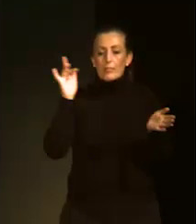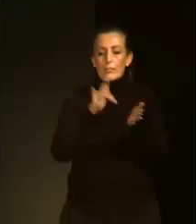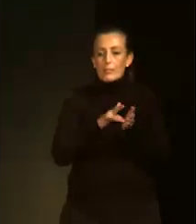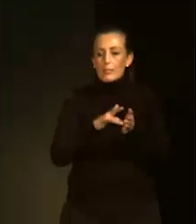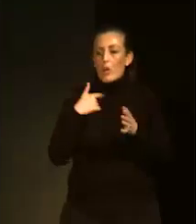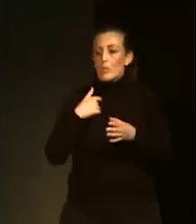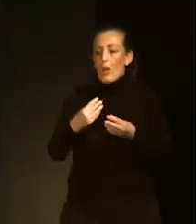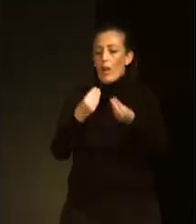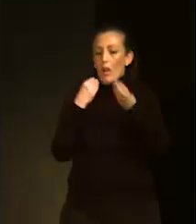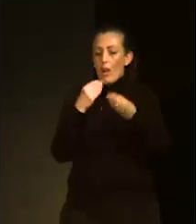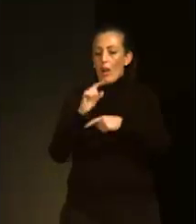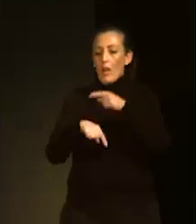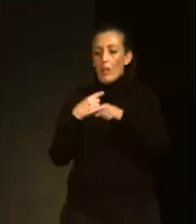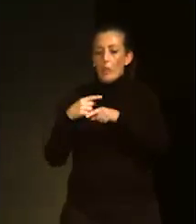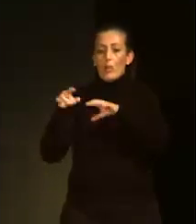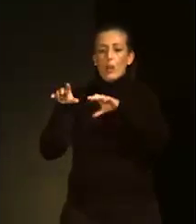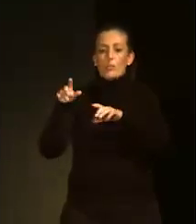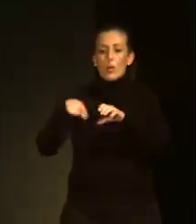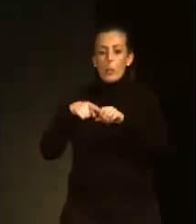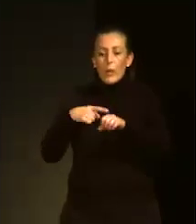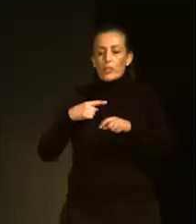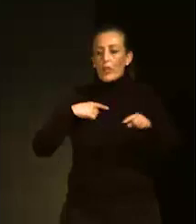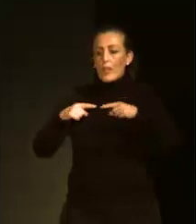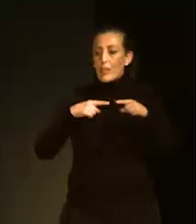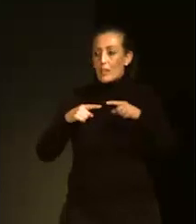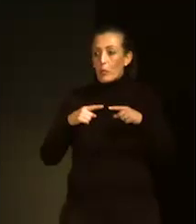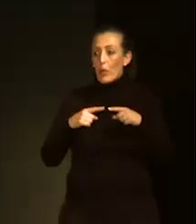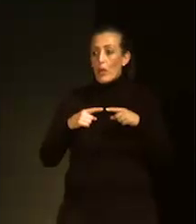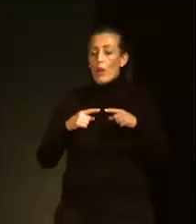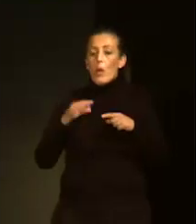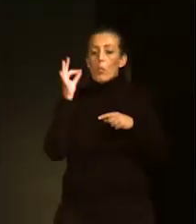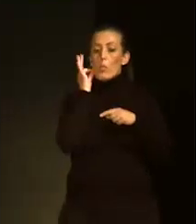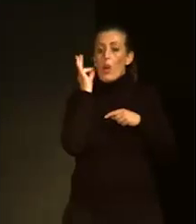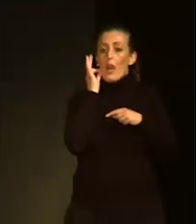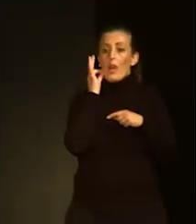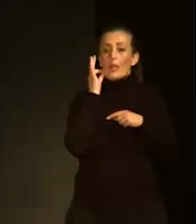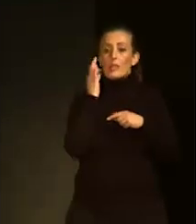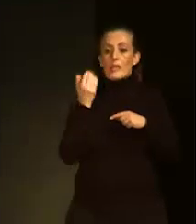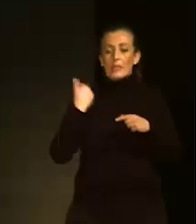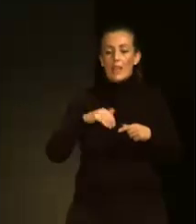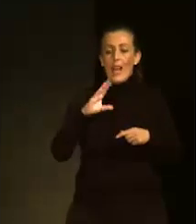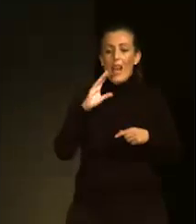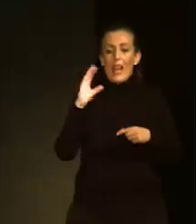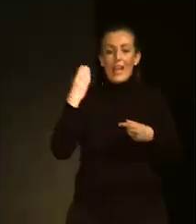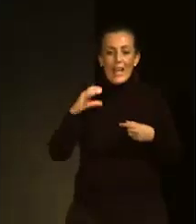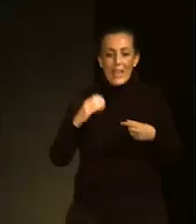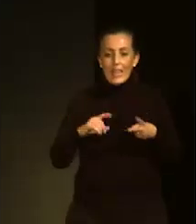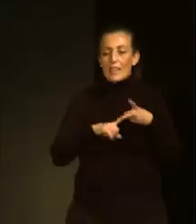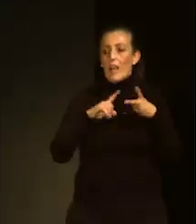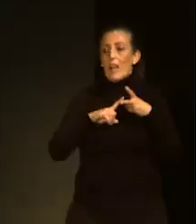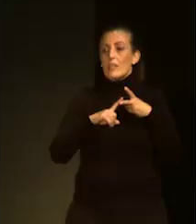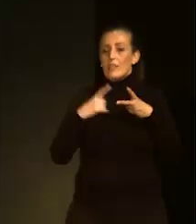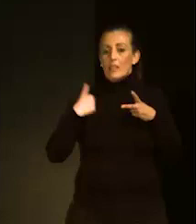estudiar y formarse mucho a ocupar los puestos de la dirección y ellas como catalina que veíamos allí